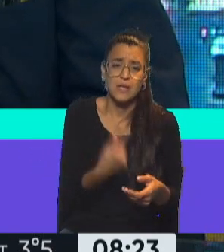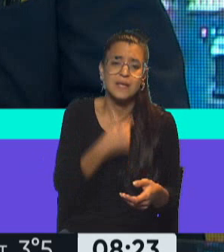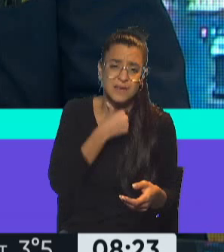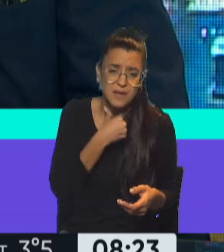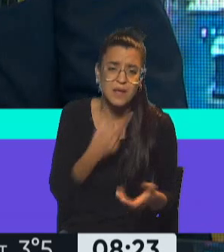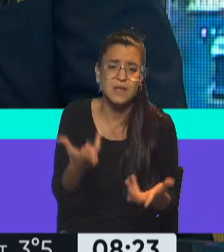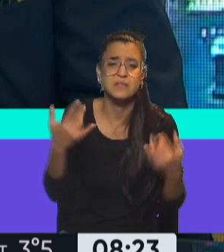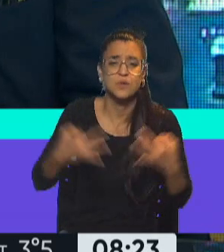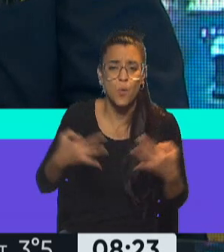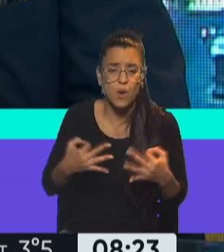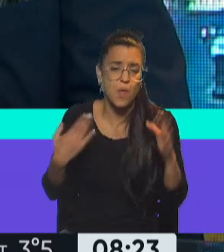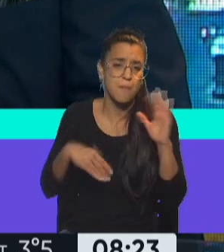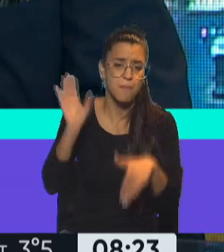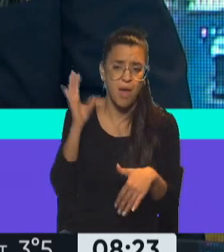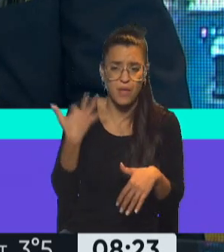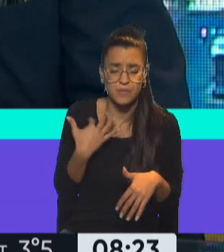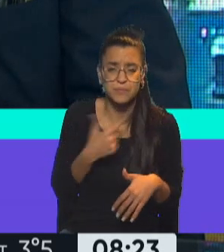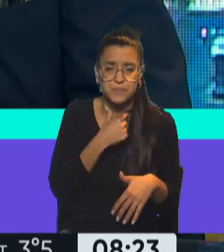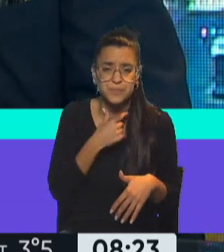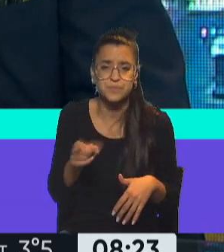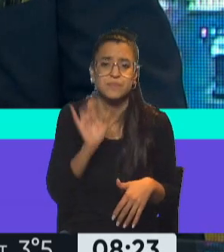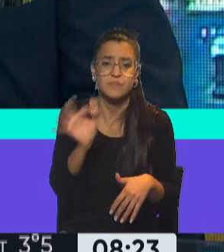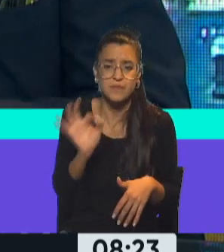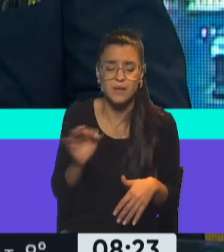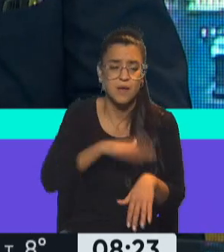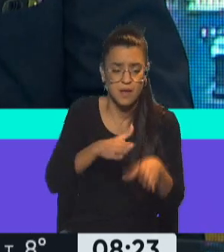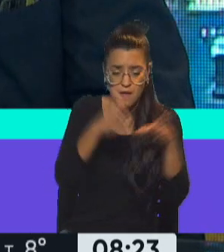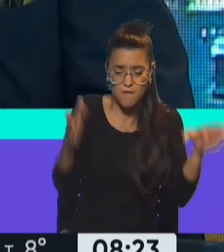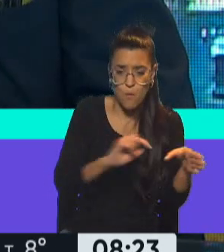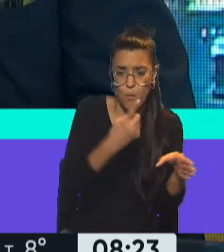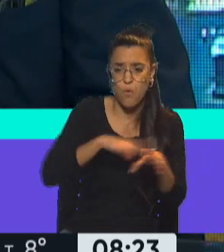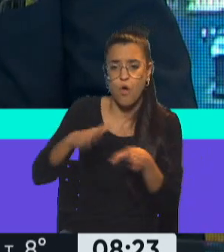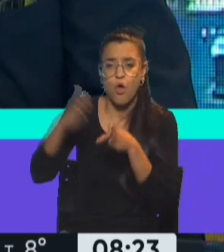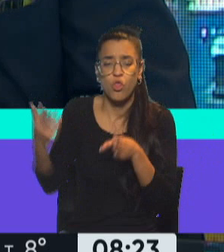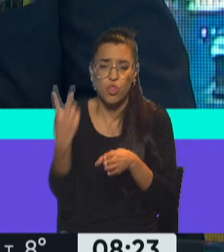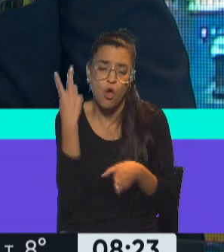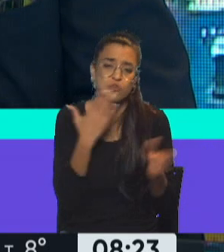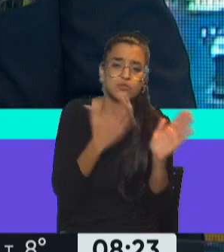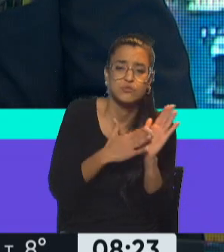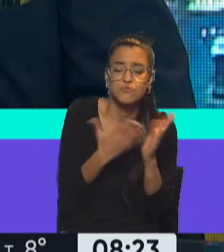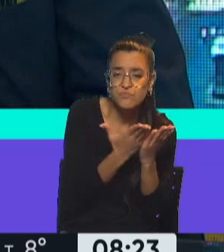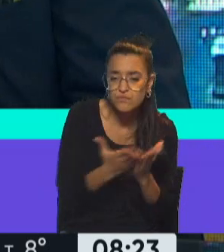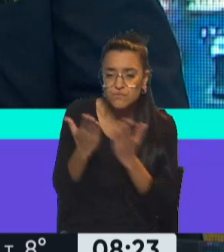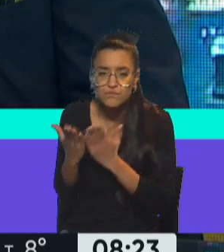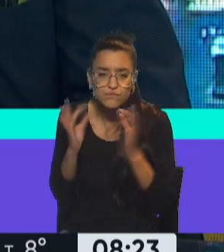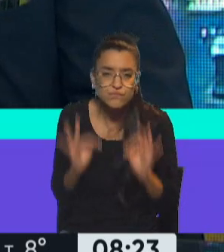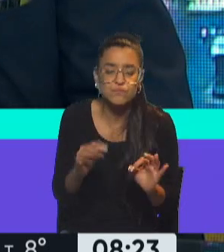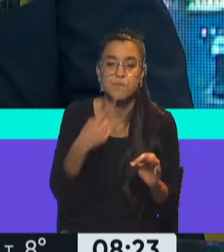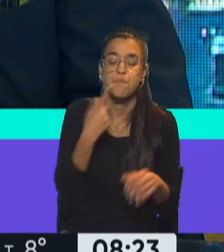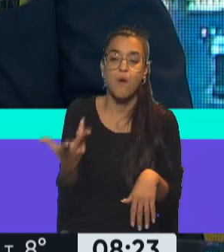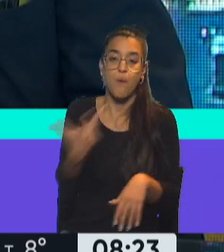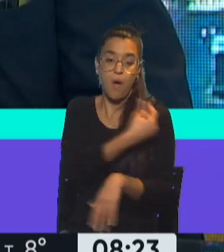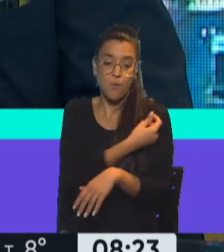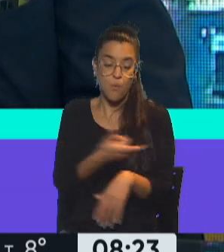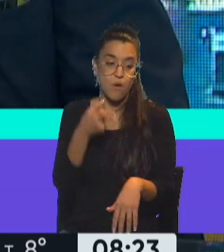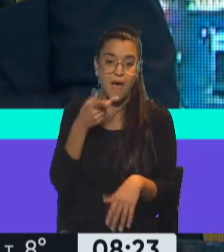la mayor seguridad posible. Lo que sabemos de los estudios de fase 1 y 2, que son los estudios publicados, es que la vacuna, si produce algún